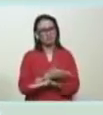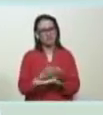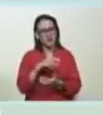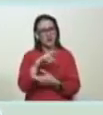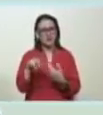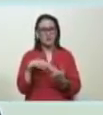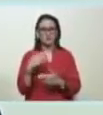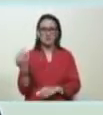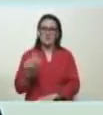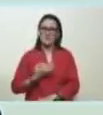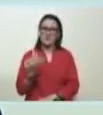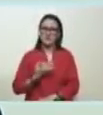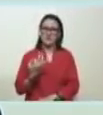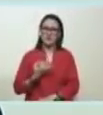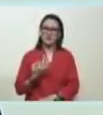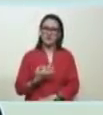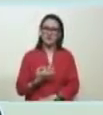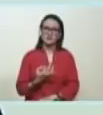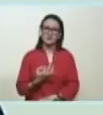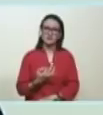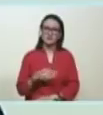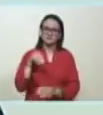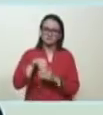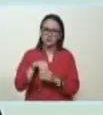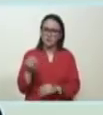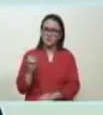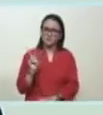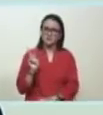una revolución verdadera en Venezuela.